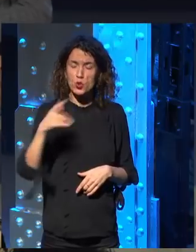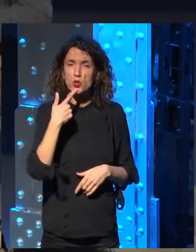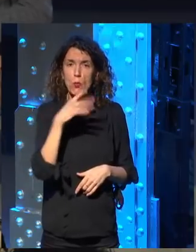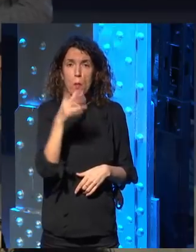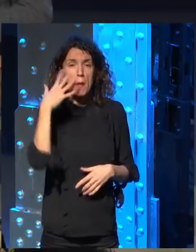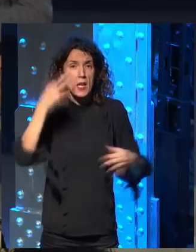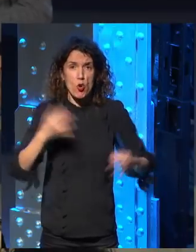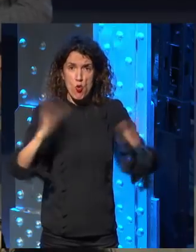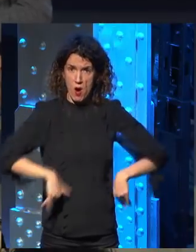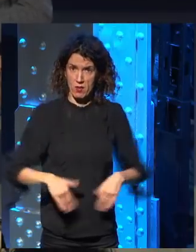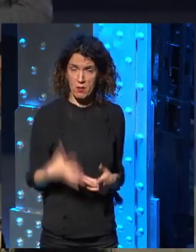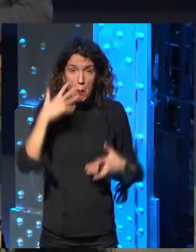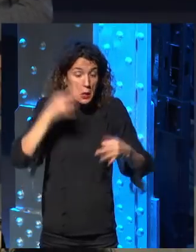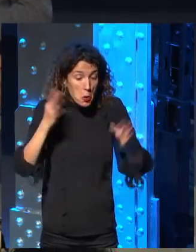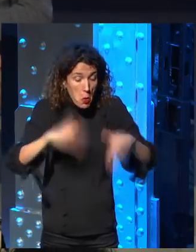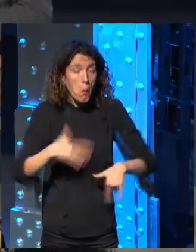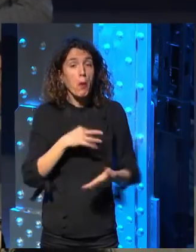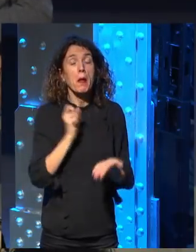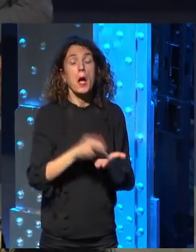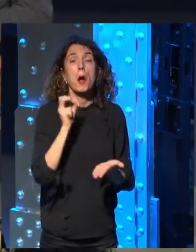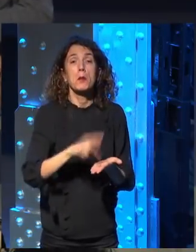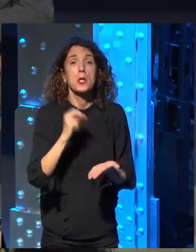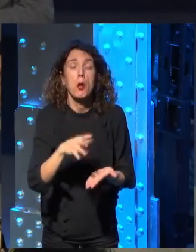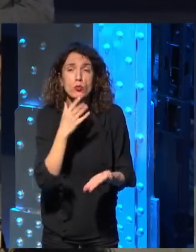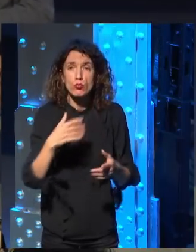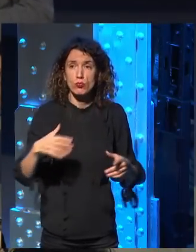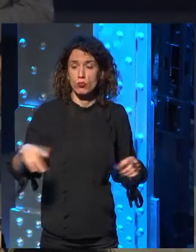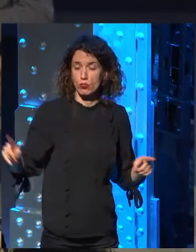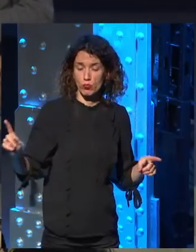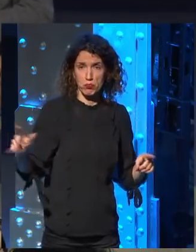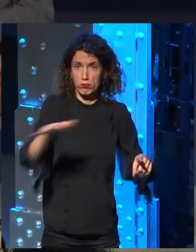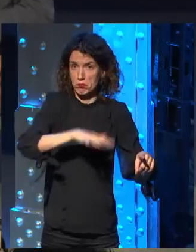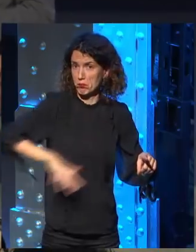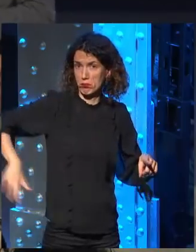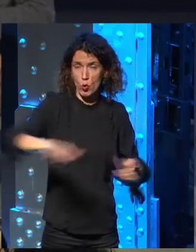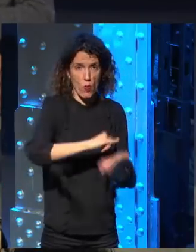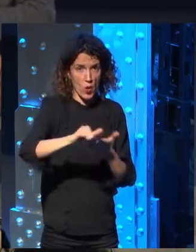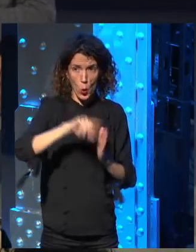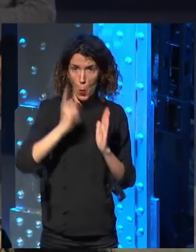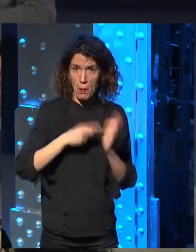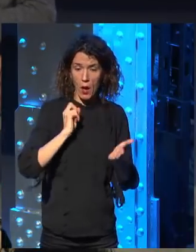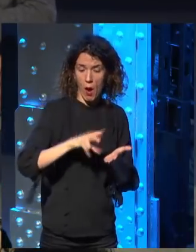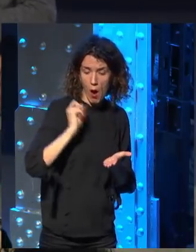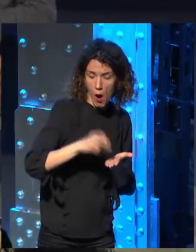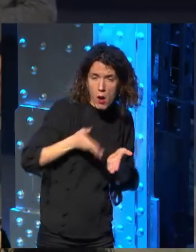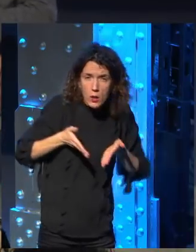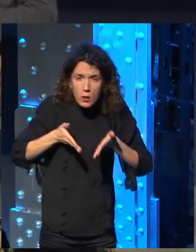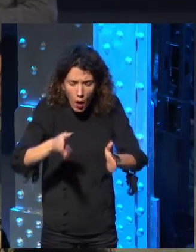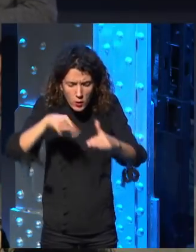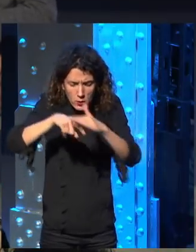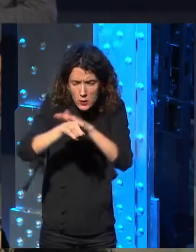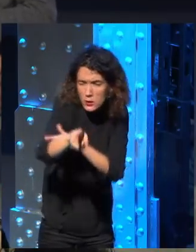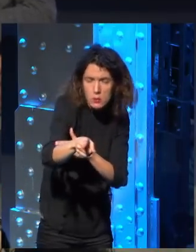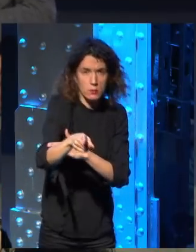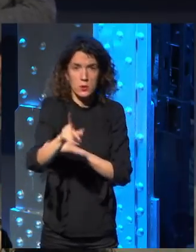peligro. Ahora no hay peligro, ahora tú puedes caminar por todo Nueva York, hasta lo más profundo del